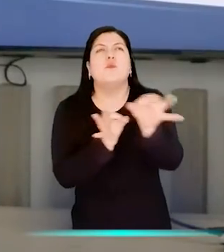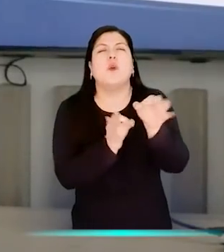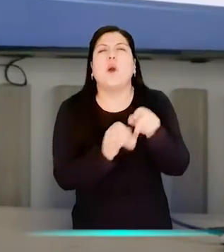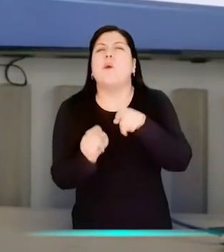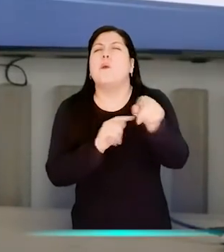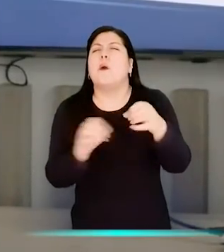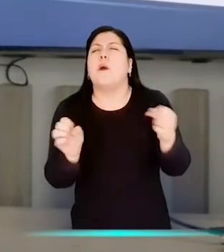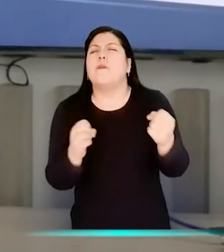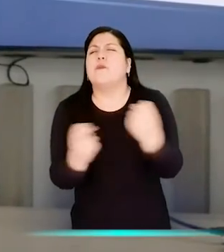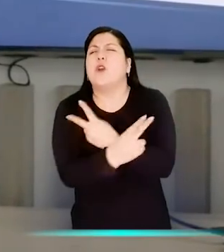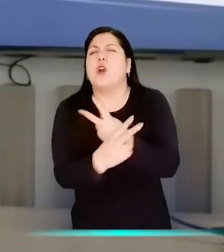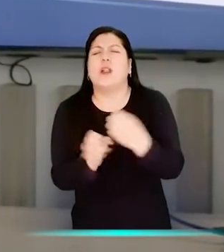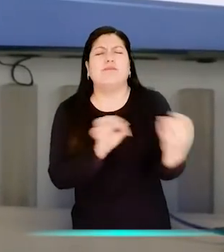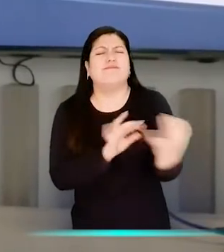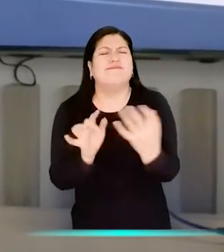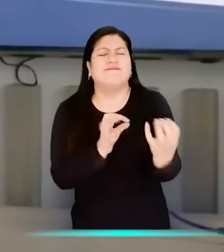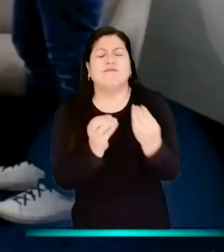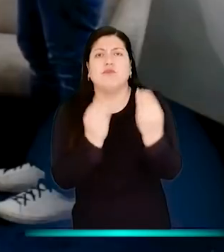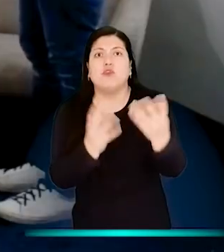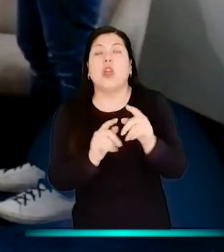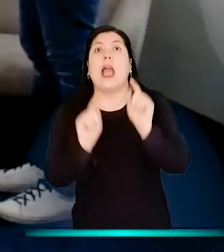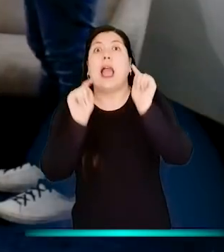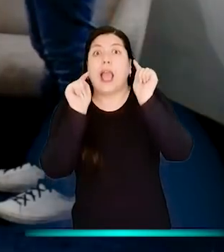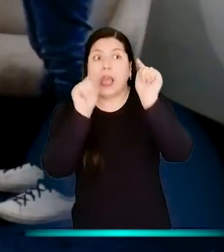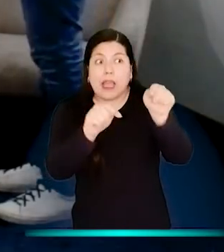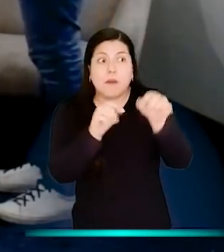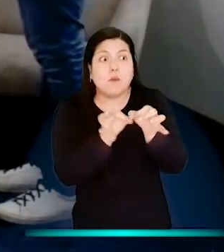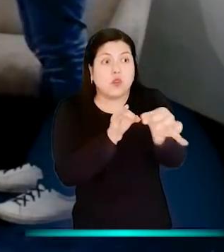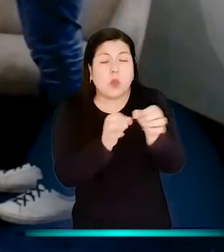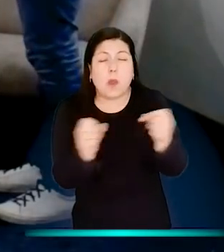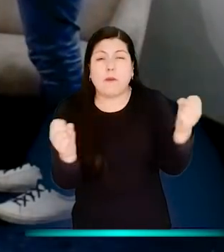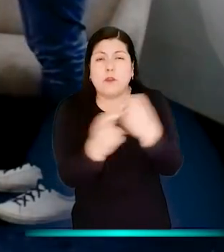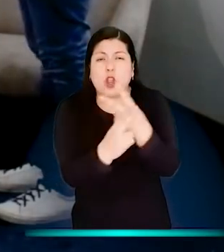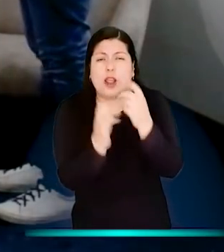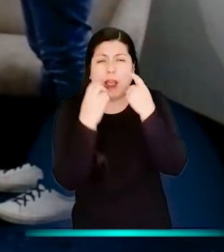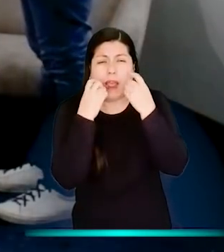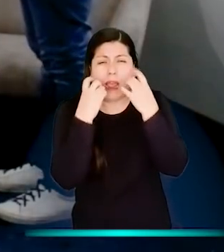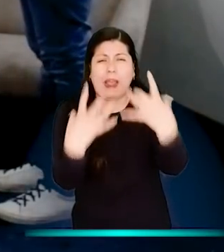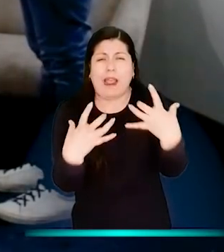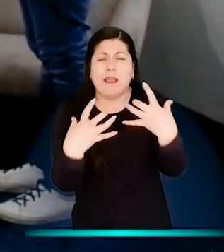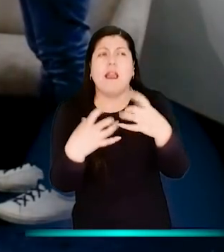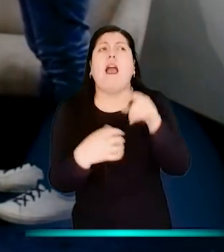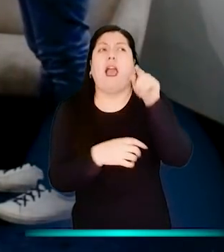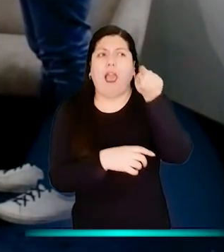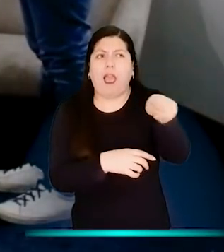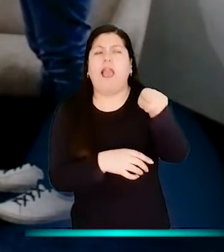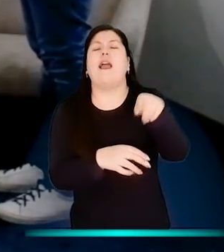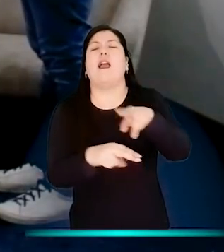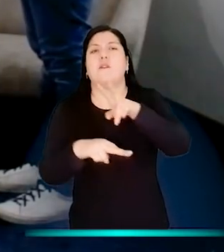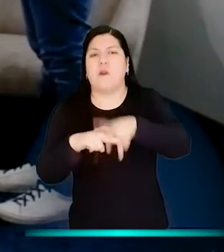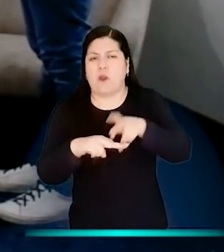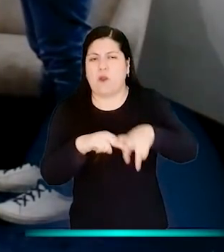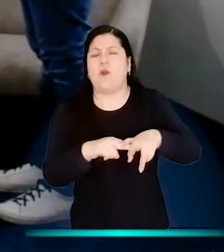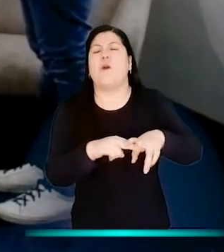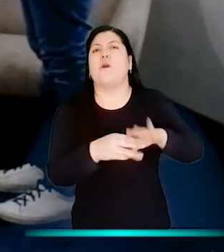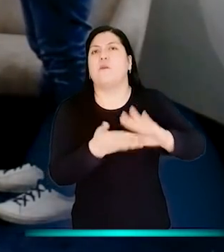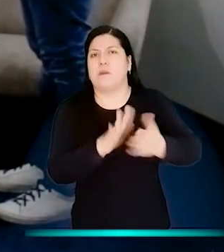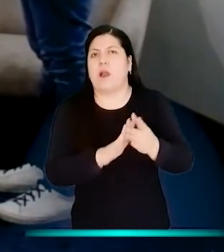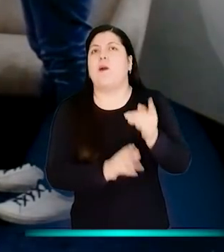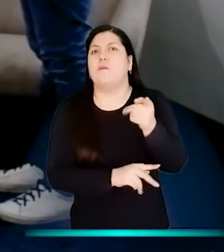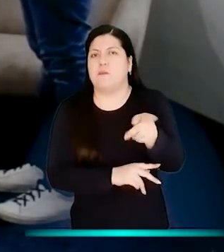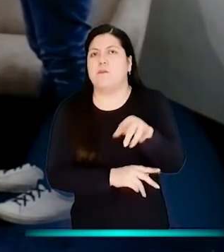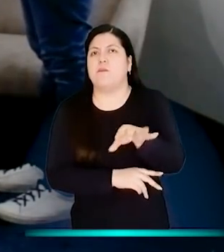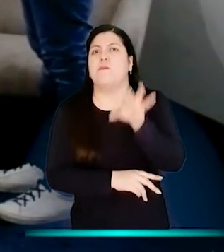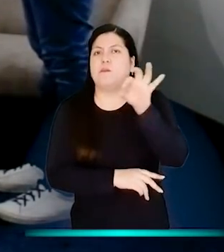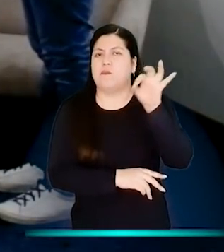municipios en donde hubo más violencia durante el conflicto, solo en esos municipios donde hubo más violencia, esos ciudadanos que viven allí pueden elegir a